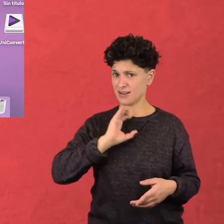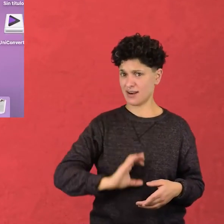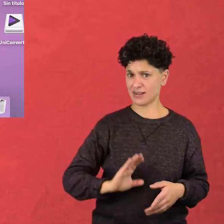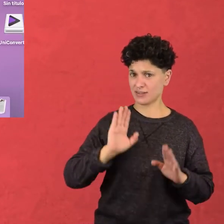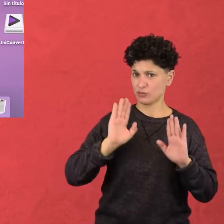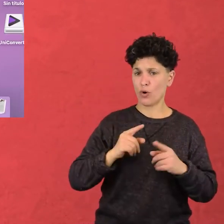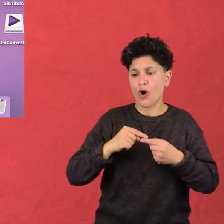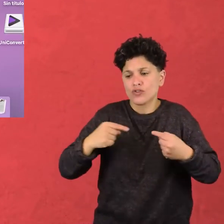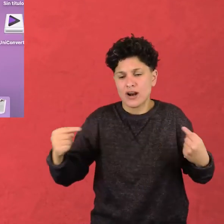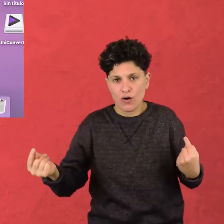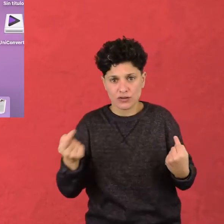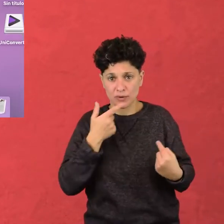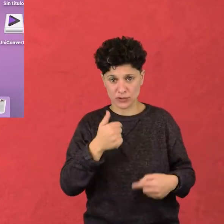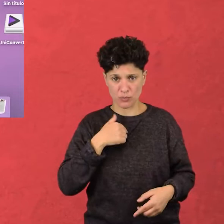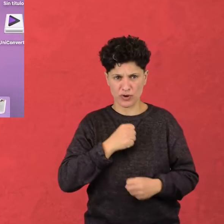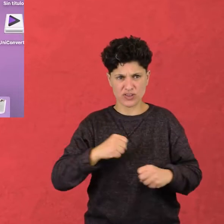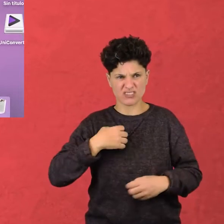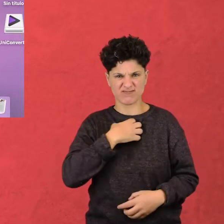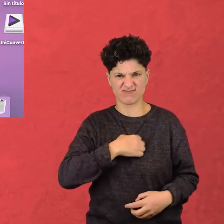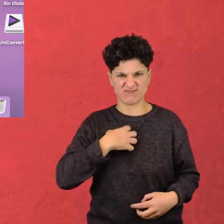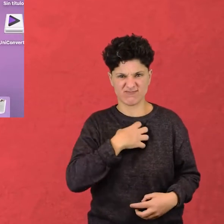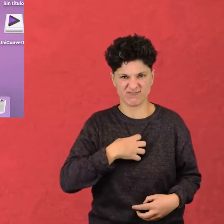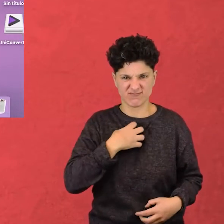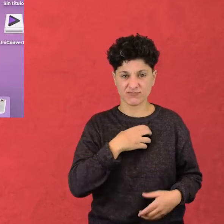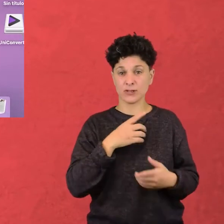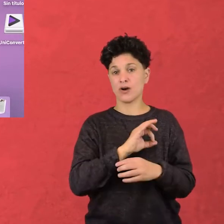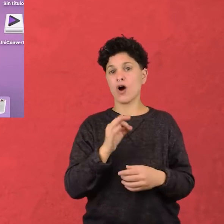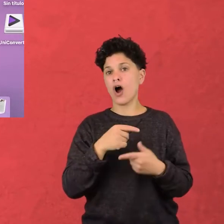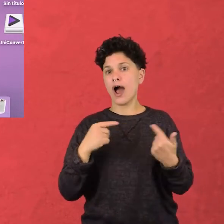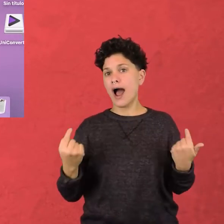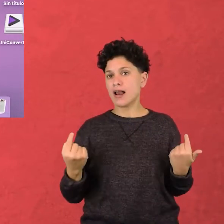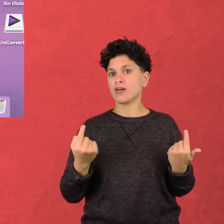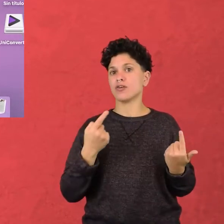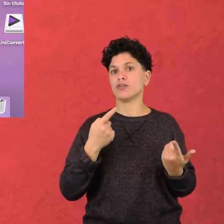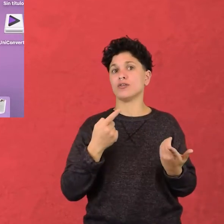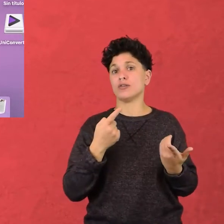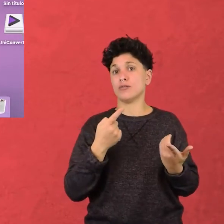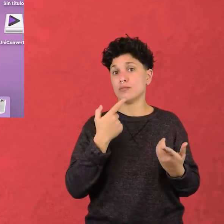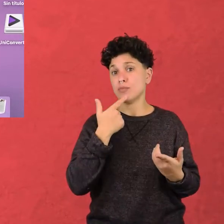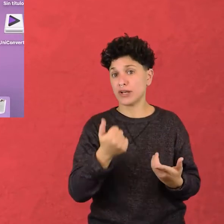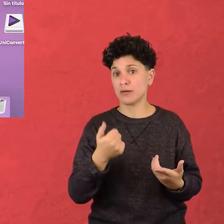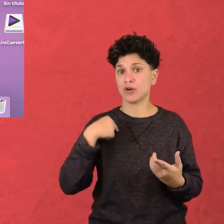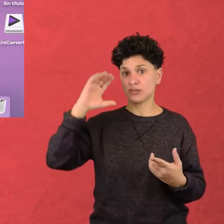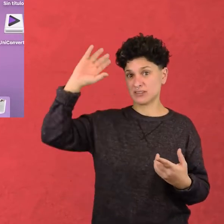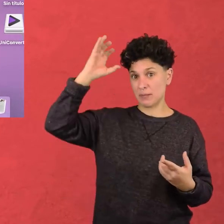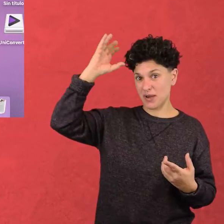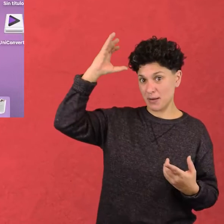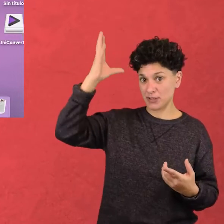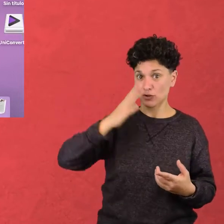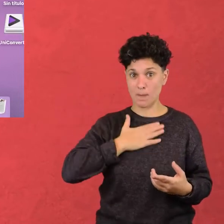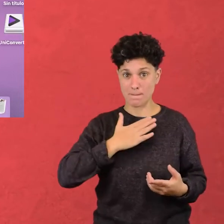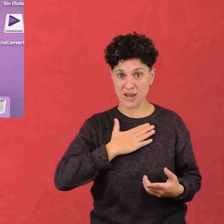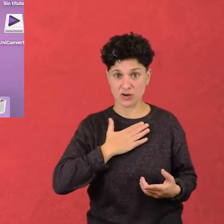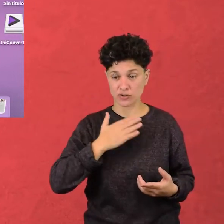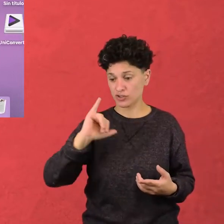muy resentida, no obstante, a pesar de mis sentimientos, a pesar de mi temperamento, que es algo